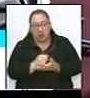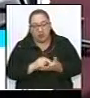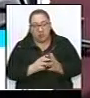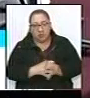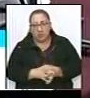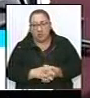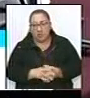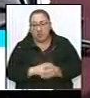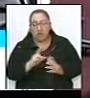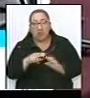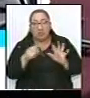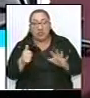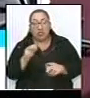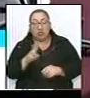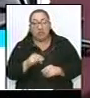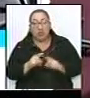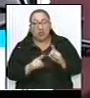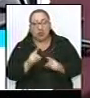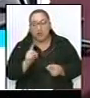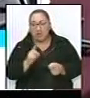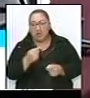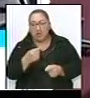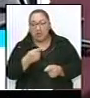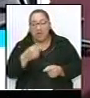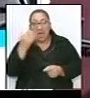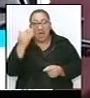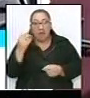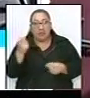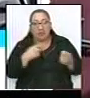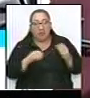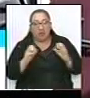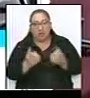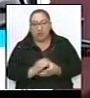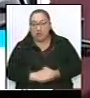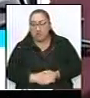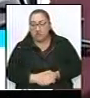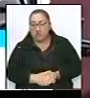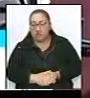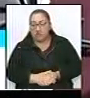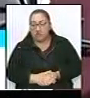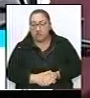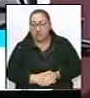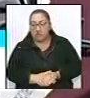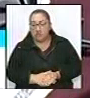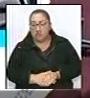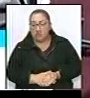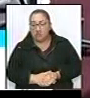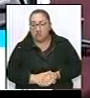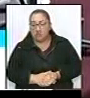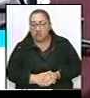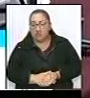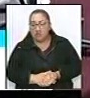Del 2006-2011 con García, claro, el APRA manejaba el Congreso, a diestra y siniestra,